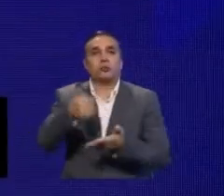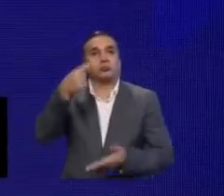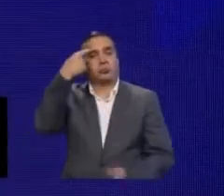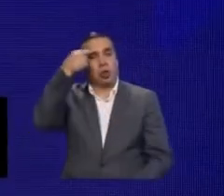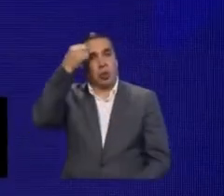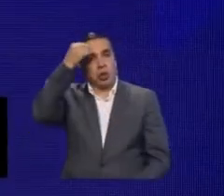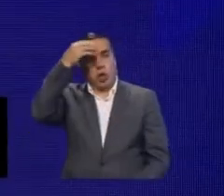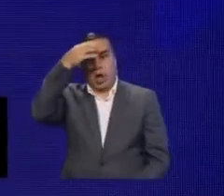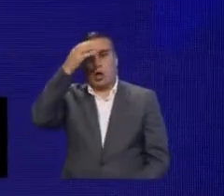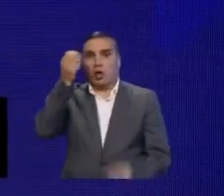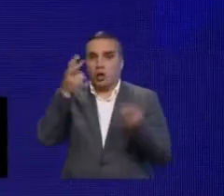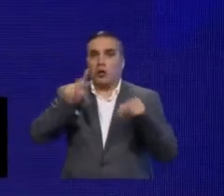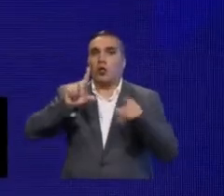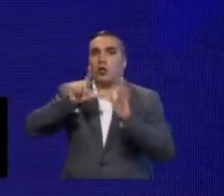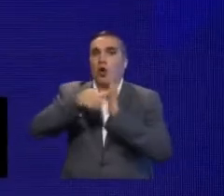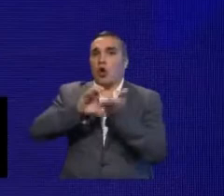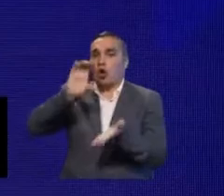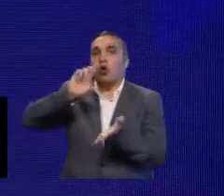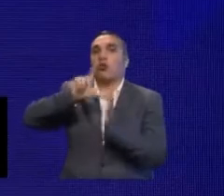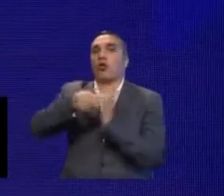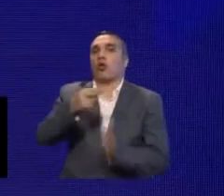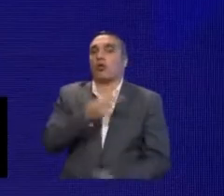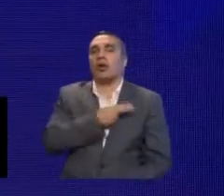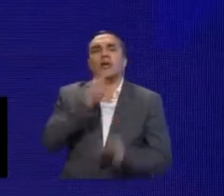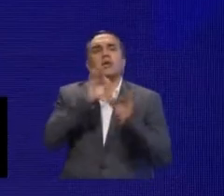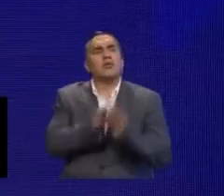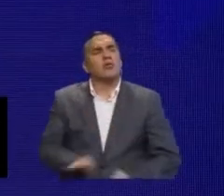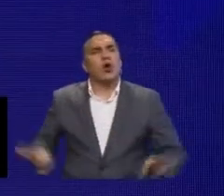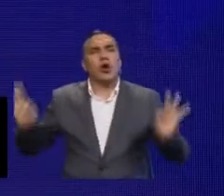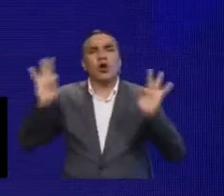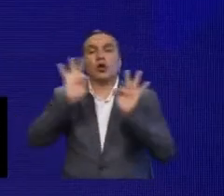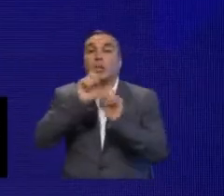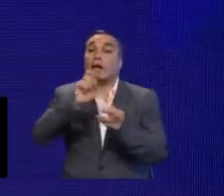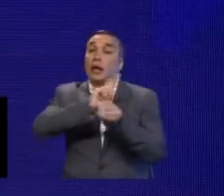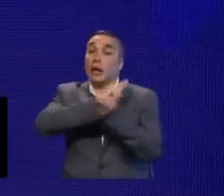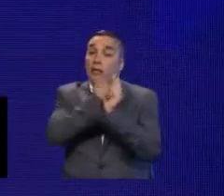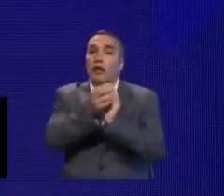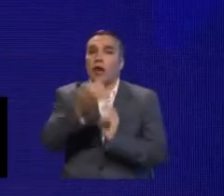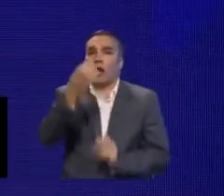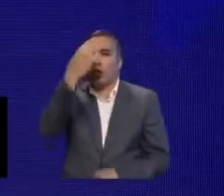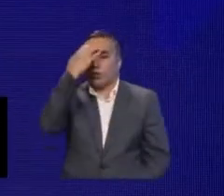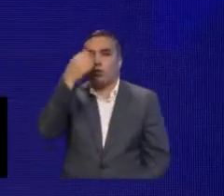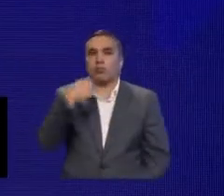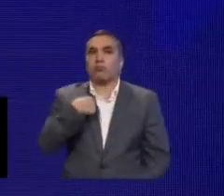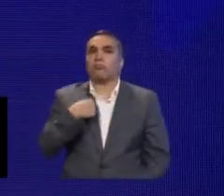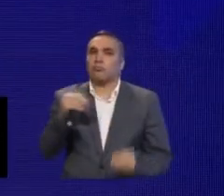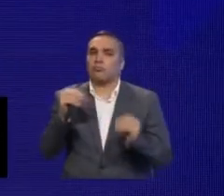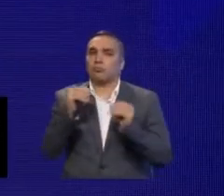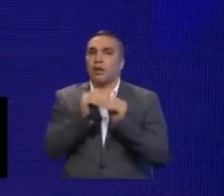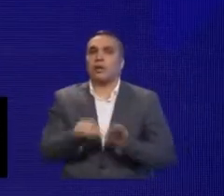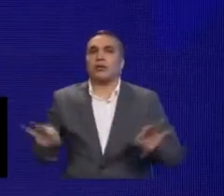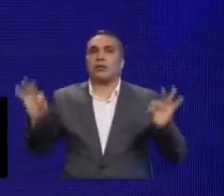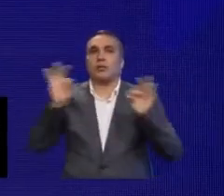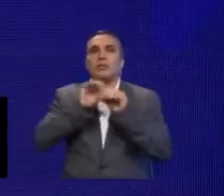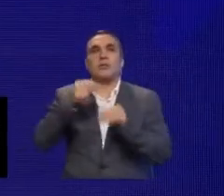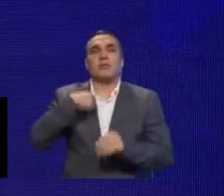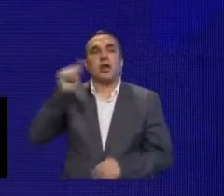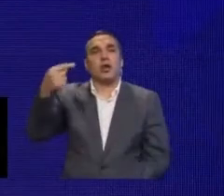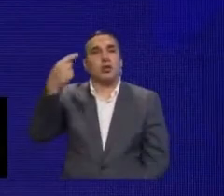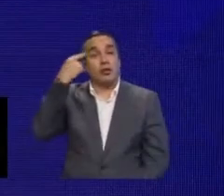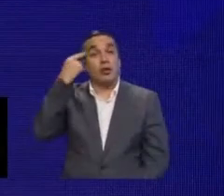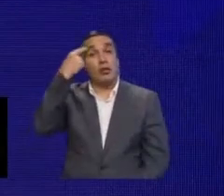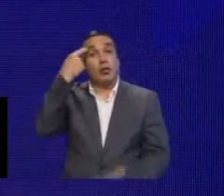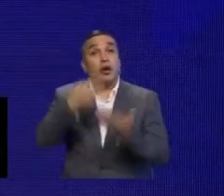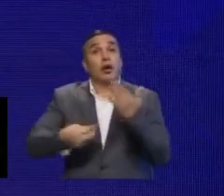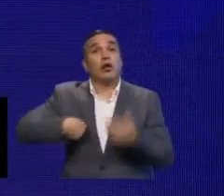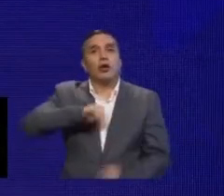la universidad. Es fundamental y será una de las reformas educativas más importantes de nuestro gobierno, porque